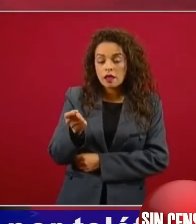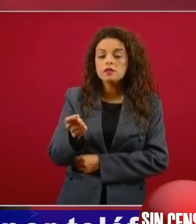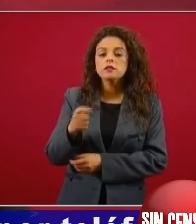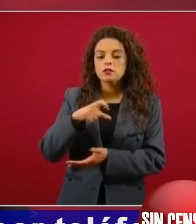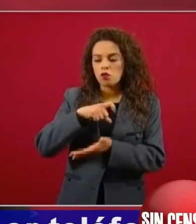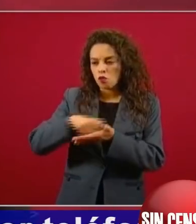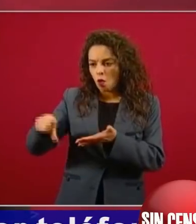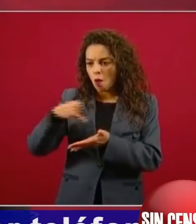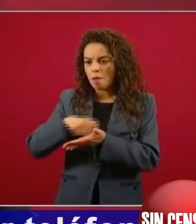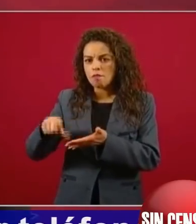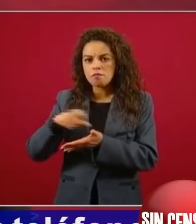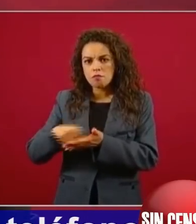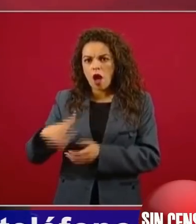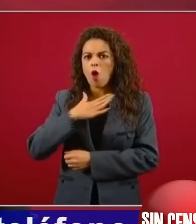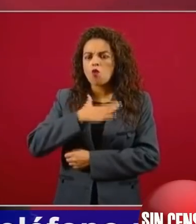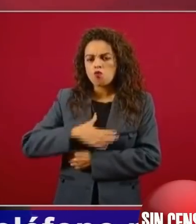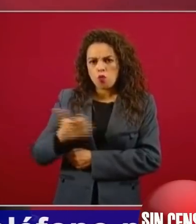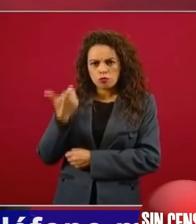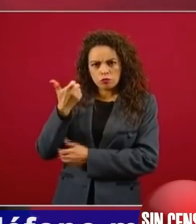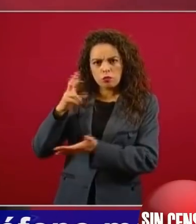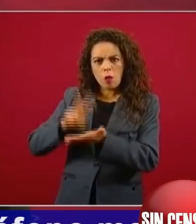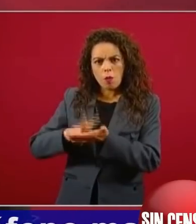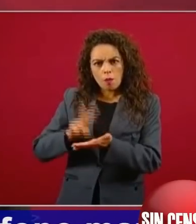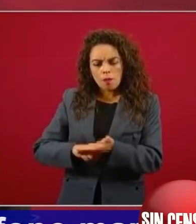maíz, frijol, arroz,